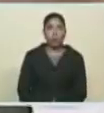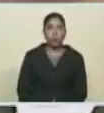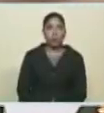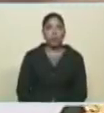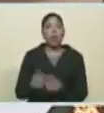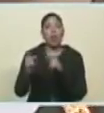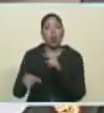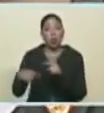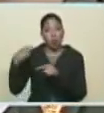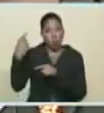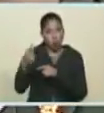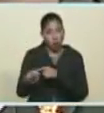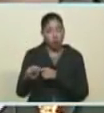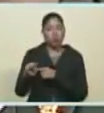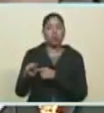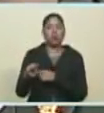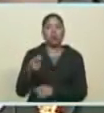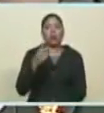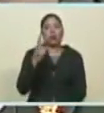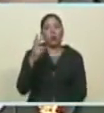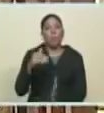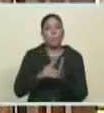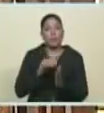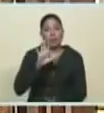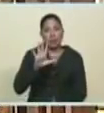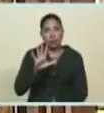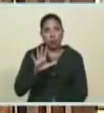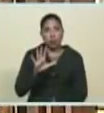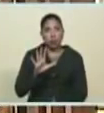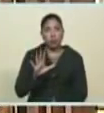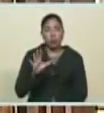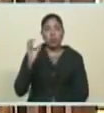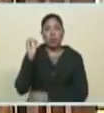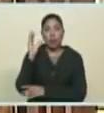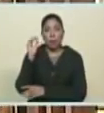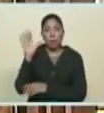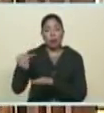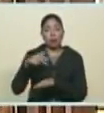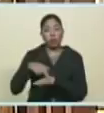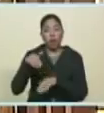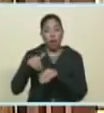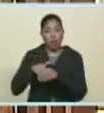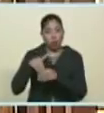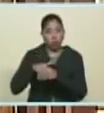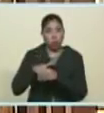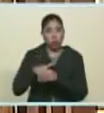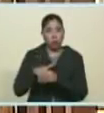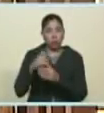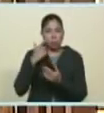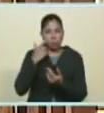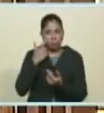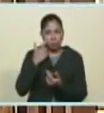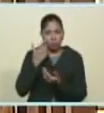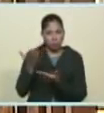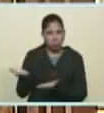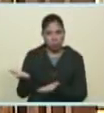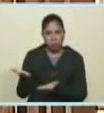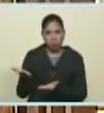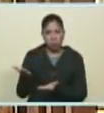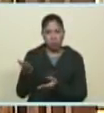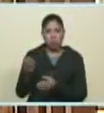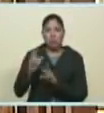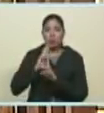Y luego, en el 2005, en las elecciones del Parlamento, de la Asamblea Nacional, cuando vieron que los resultados,